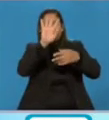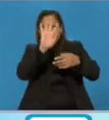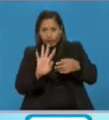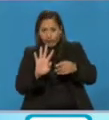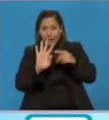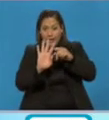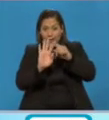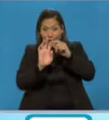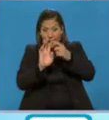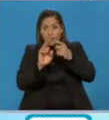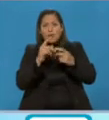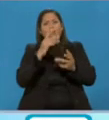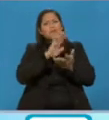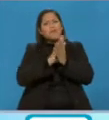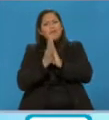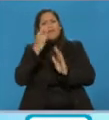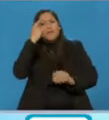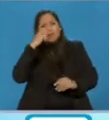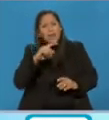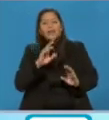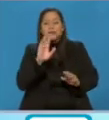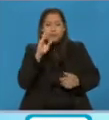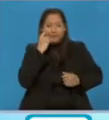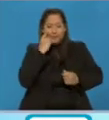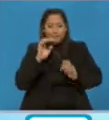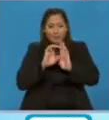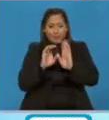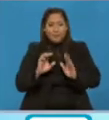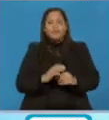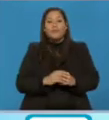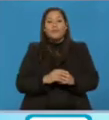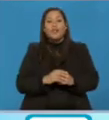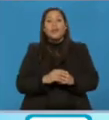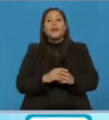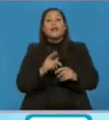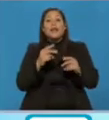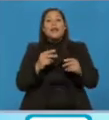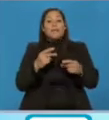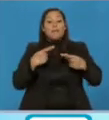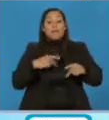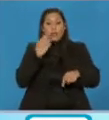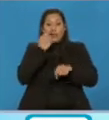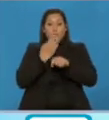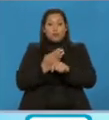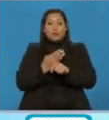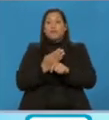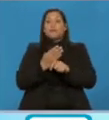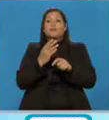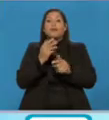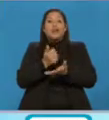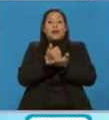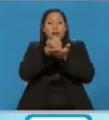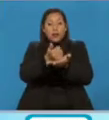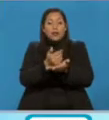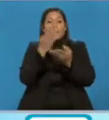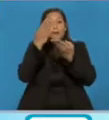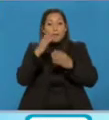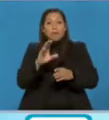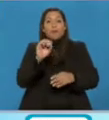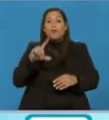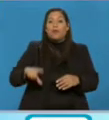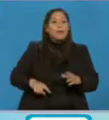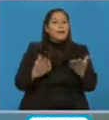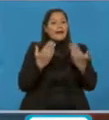sirve? Esto lo que da son varias cosas. La primera es, no hay un intermediario. No hay ni un banco ni un gobierno que esté intermediario